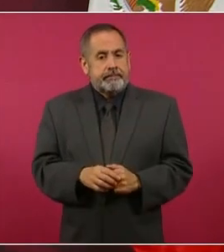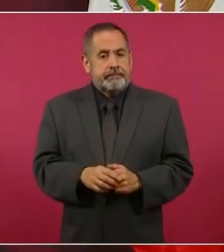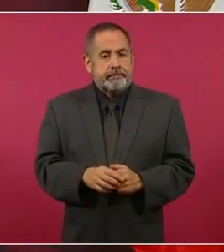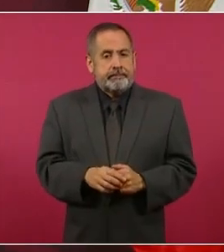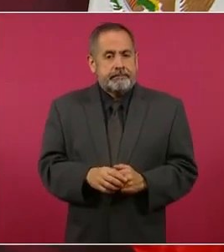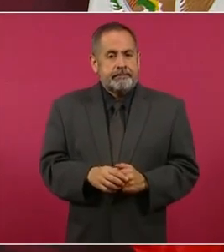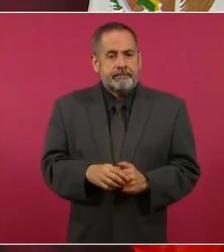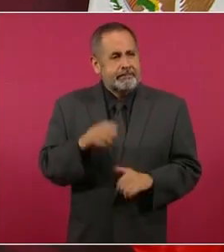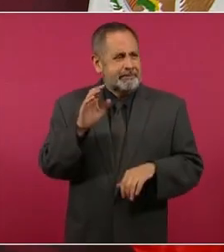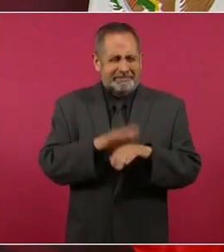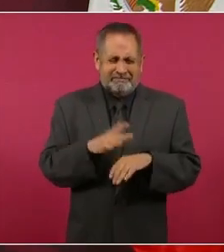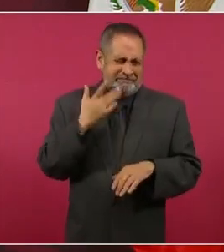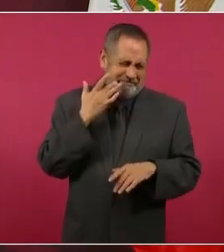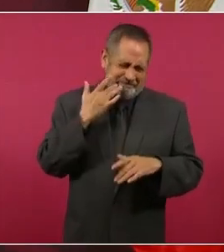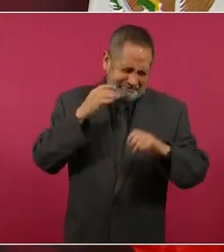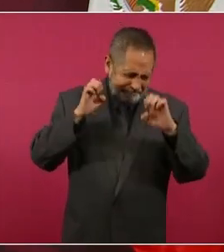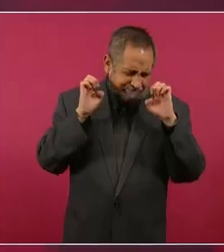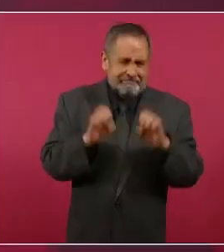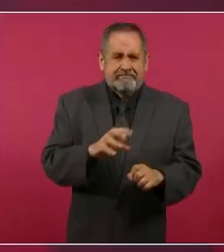con más lujo,